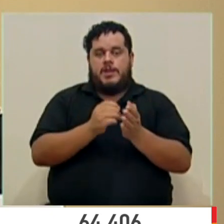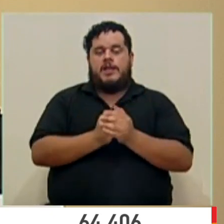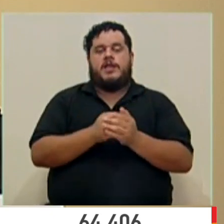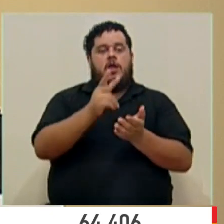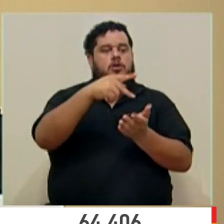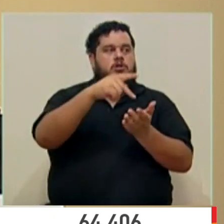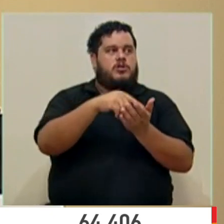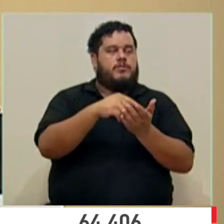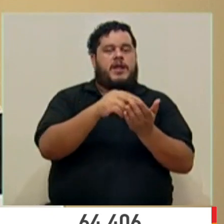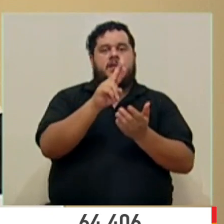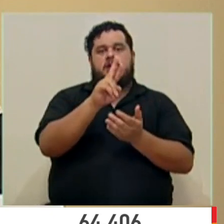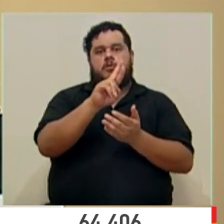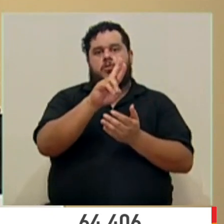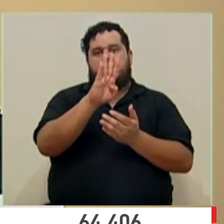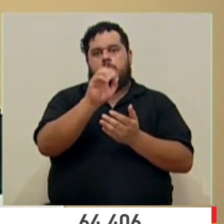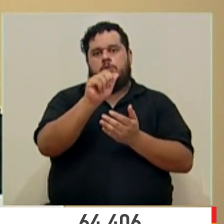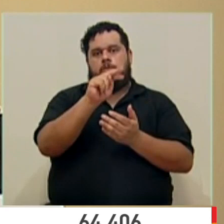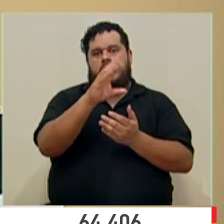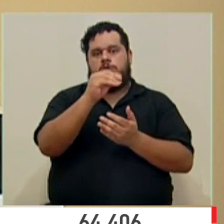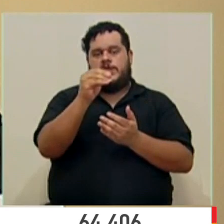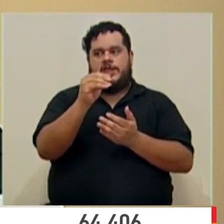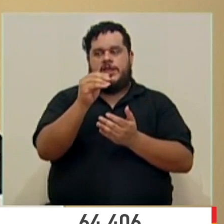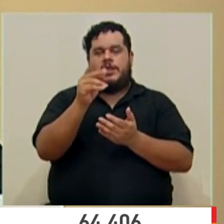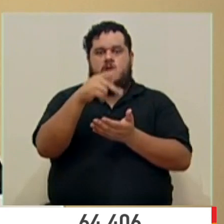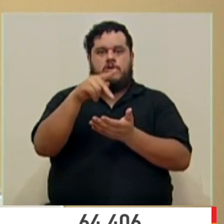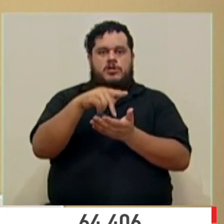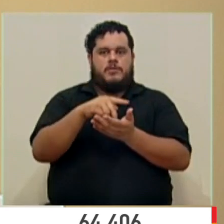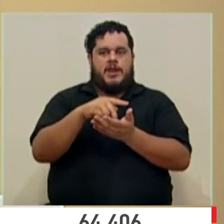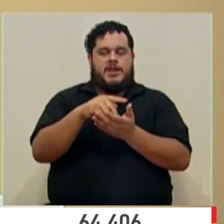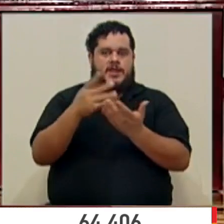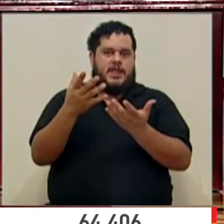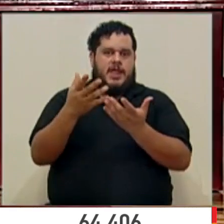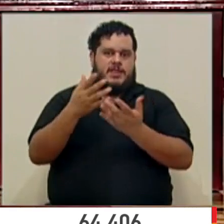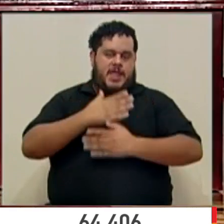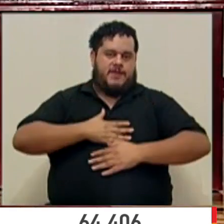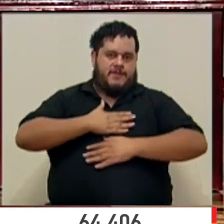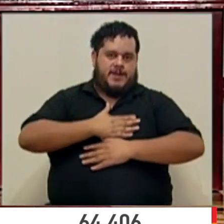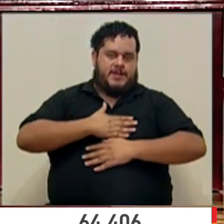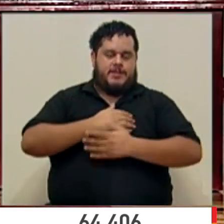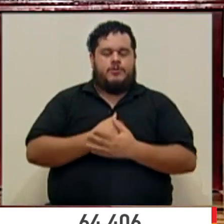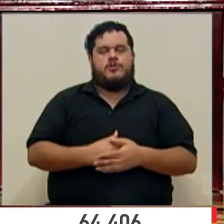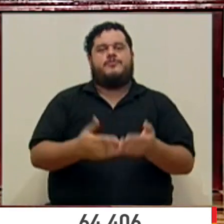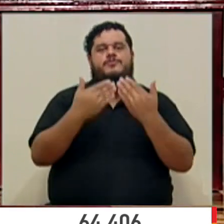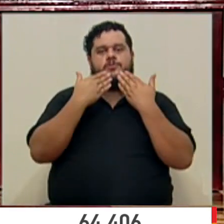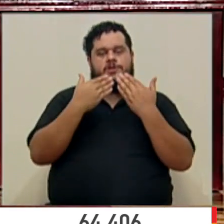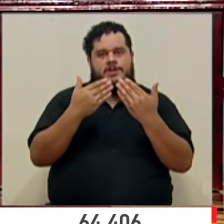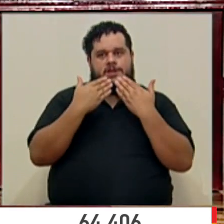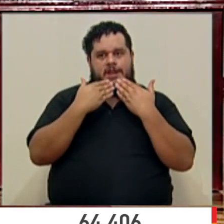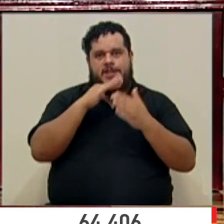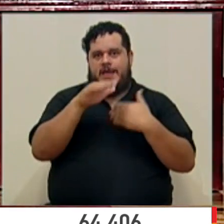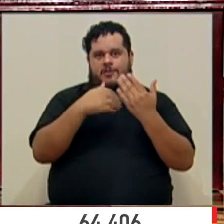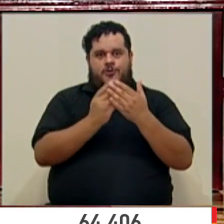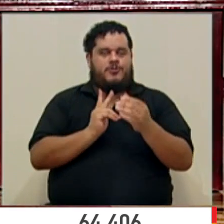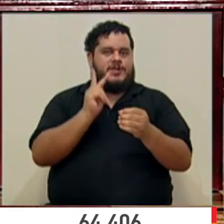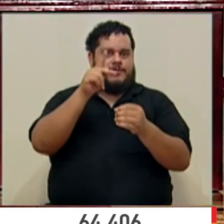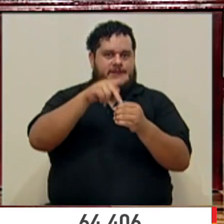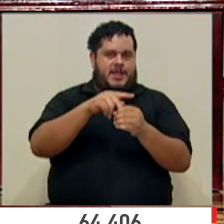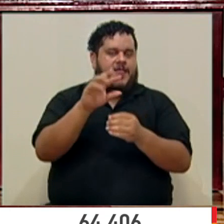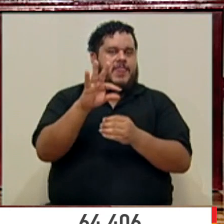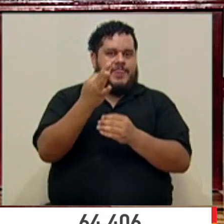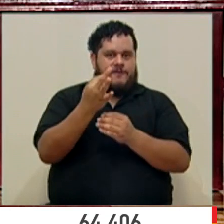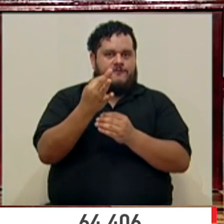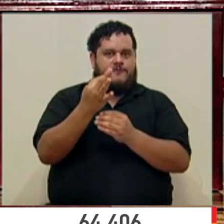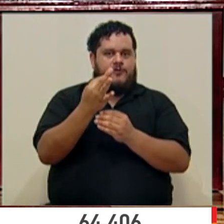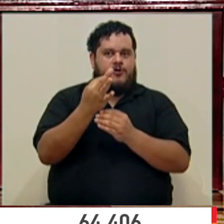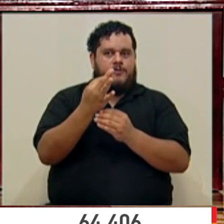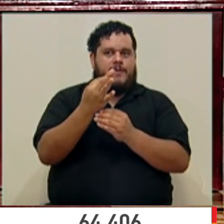los parques urbanos y los parques recreativos. Muchas gracias a los colegas que participaron de manera